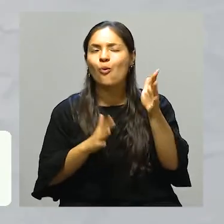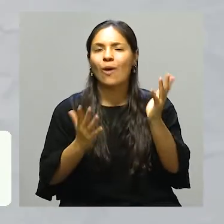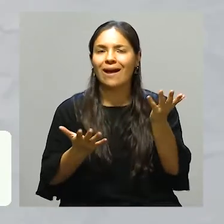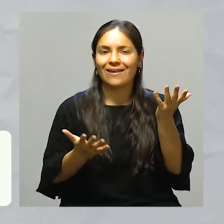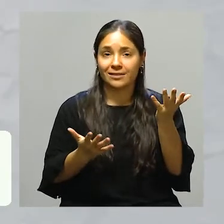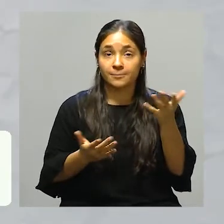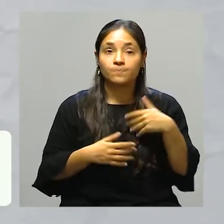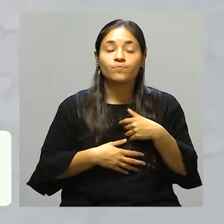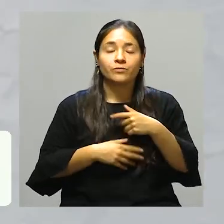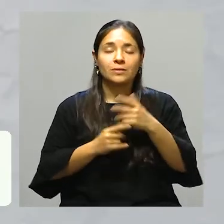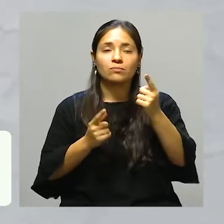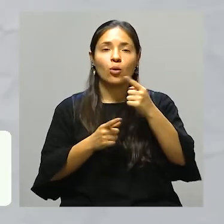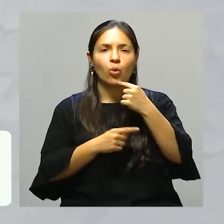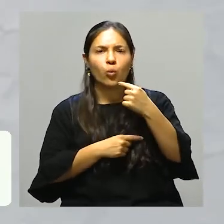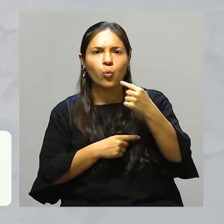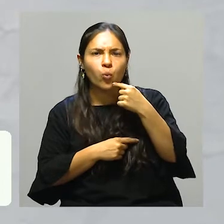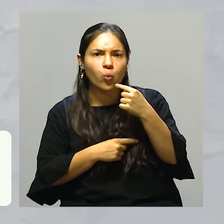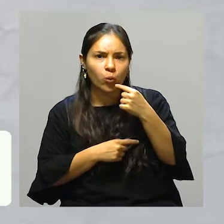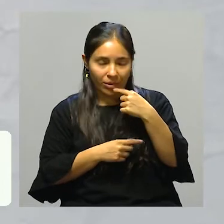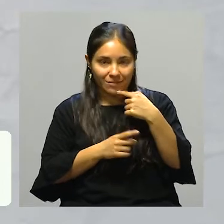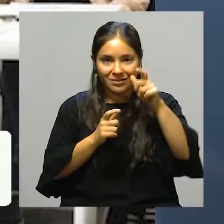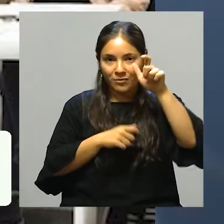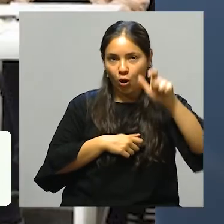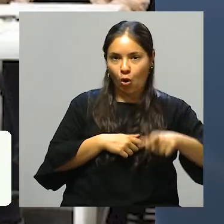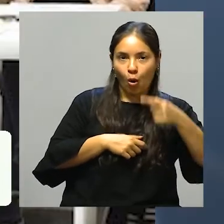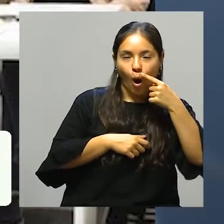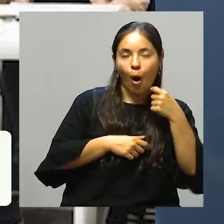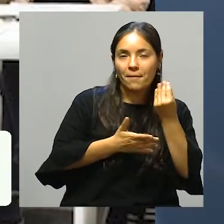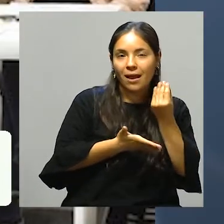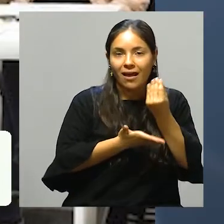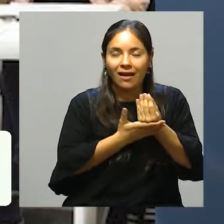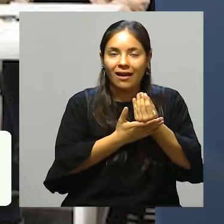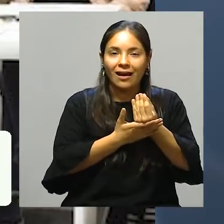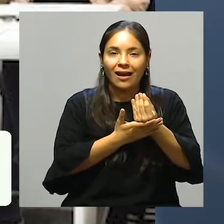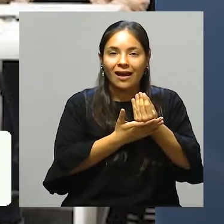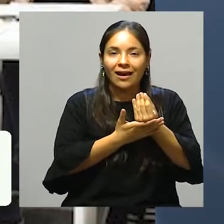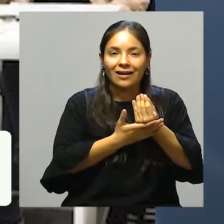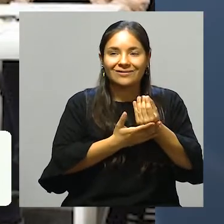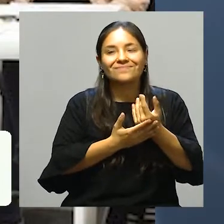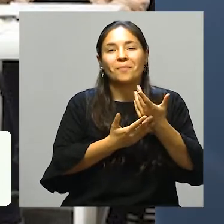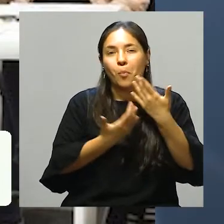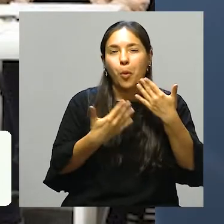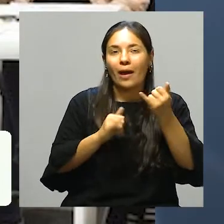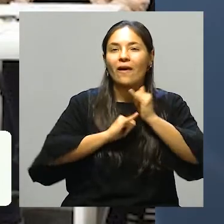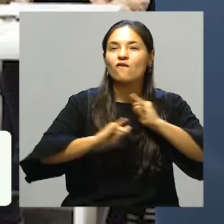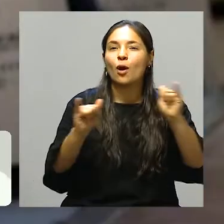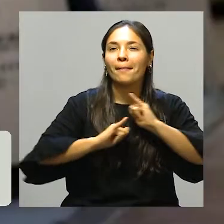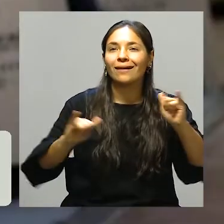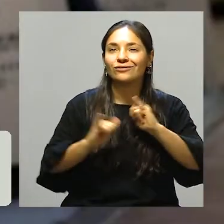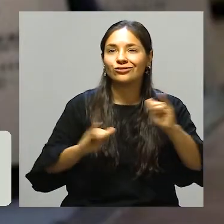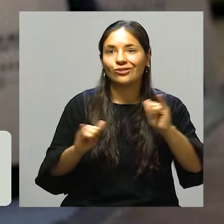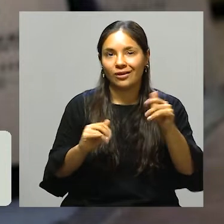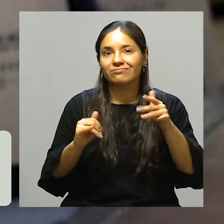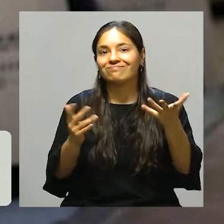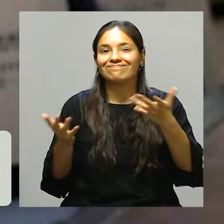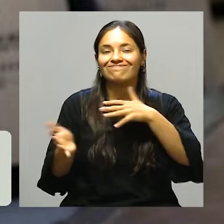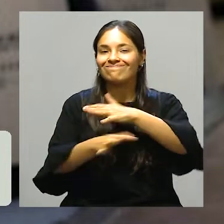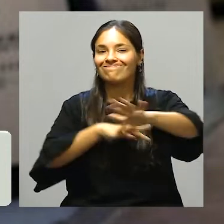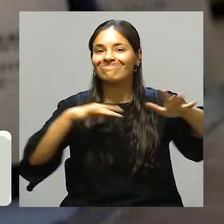algunas autoridades de control como la Fiscalía y la Procuraduría General de la Nación, asociadas con